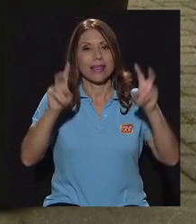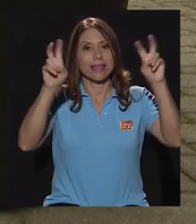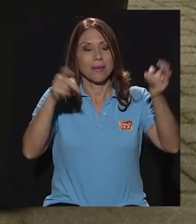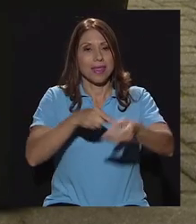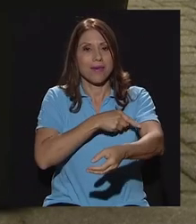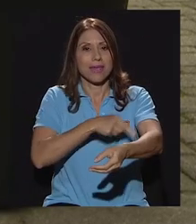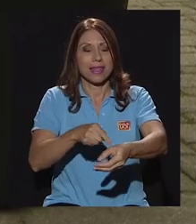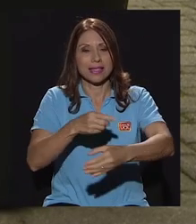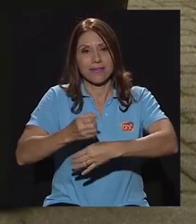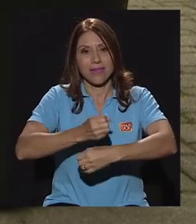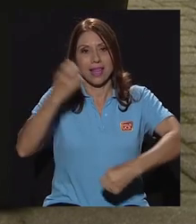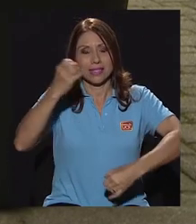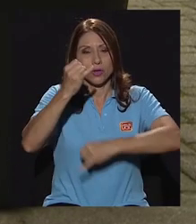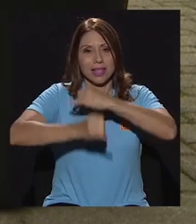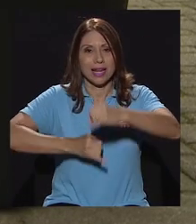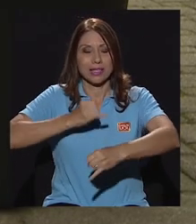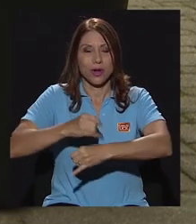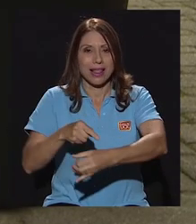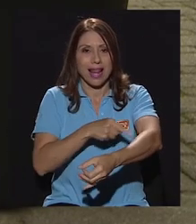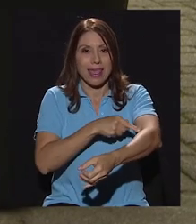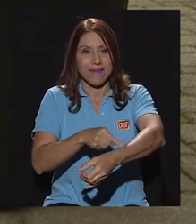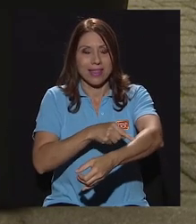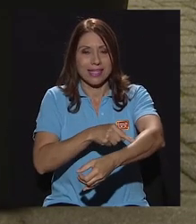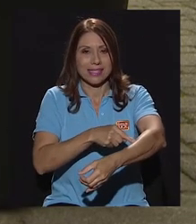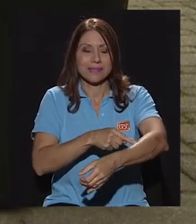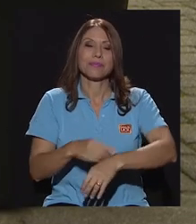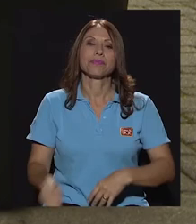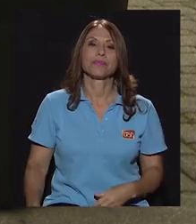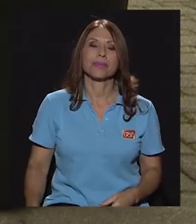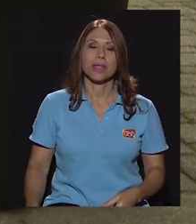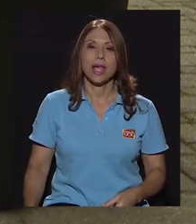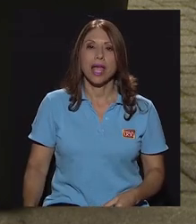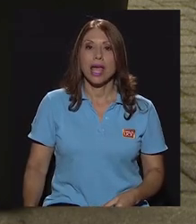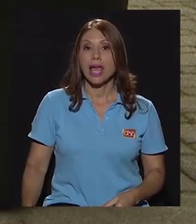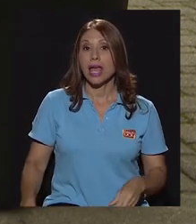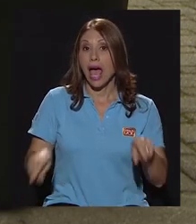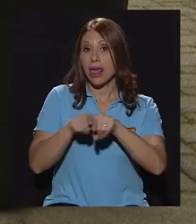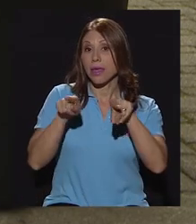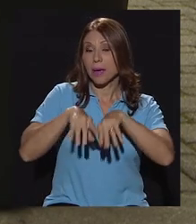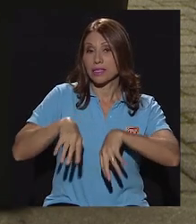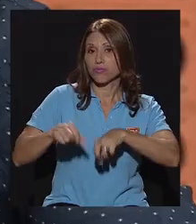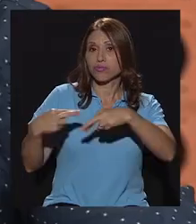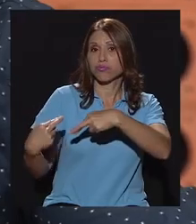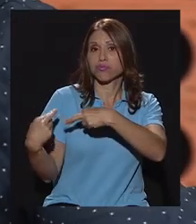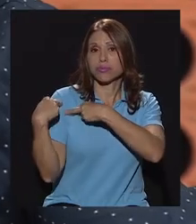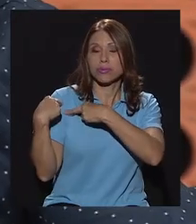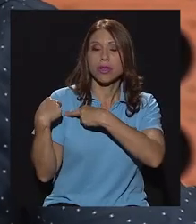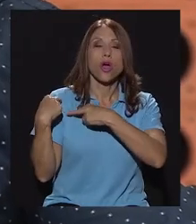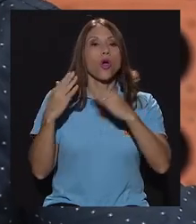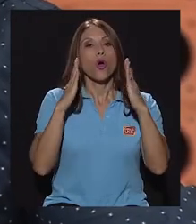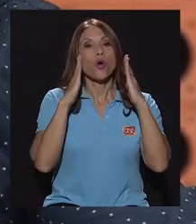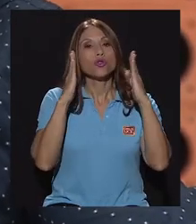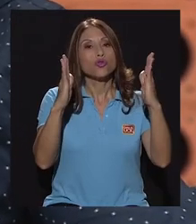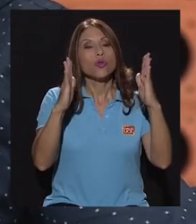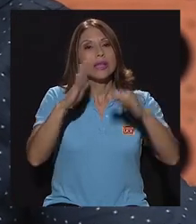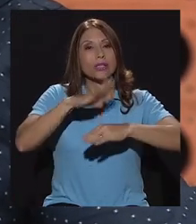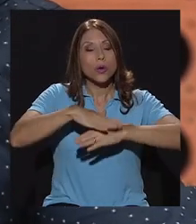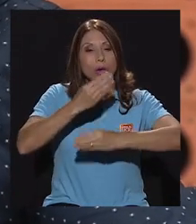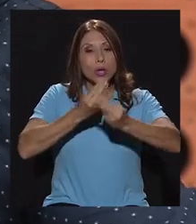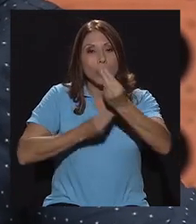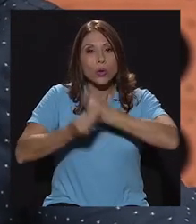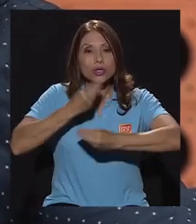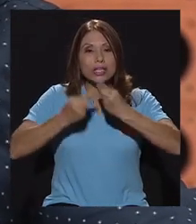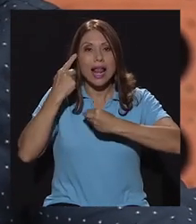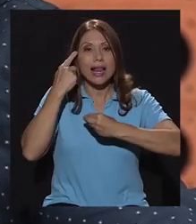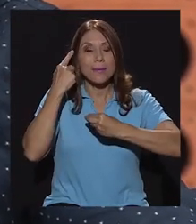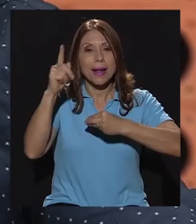educadora en diabetes de la Federación Internacional de la Diabetes. Y además tiene a su cargo la consulta nutricional para personas